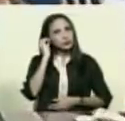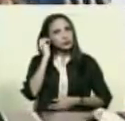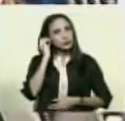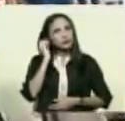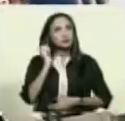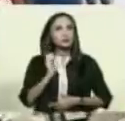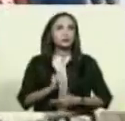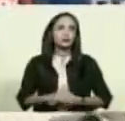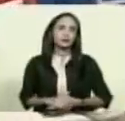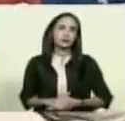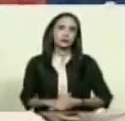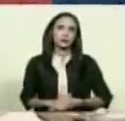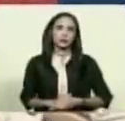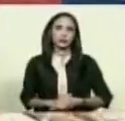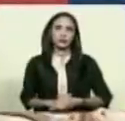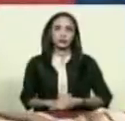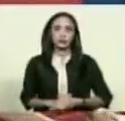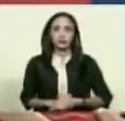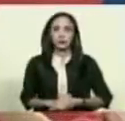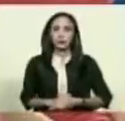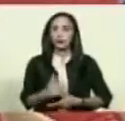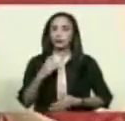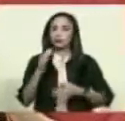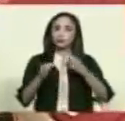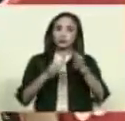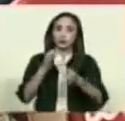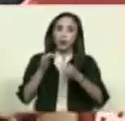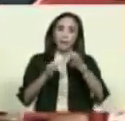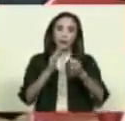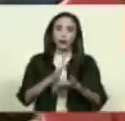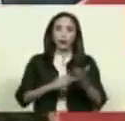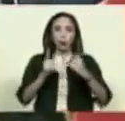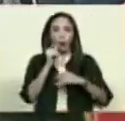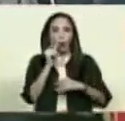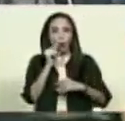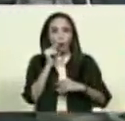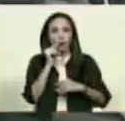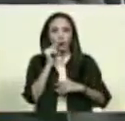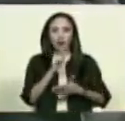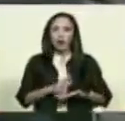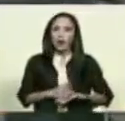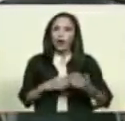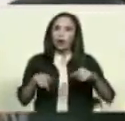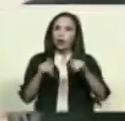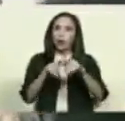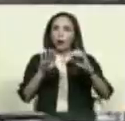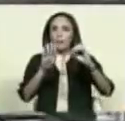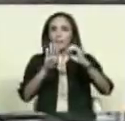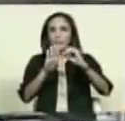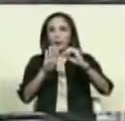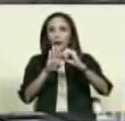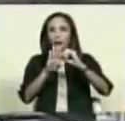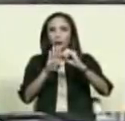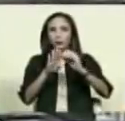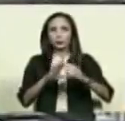Y de ahí venía la criptonita. Entonces Superman perdía sus poderes cuando le mostraban